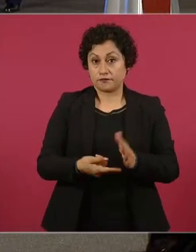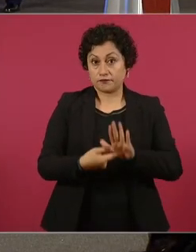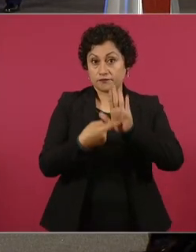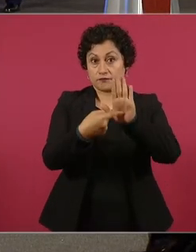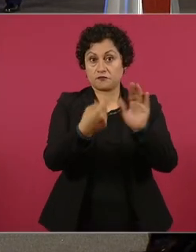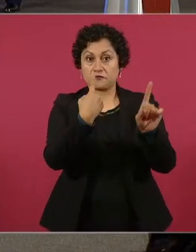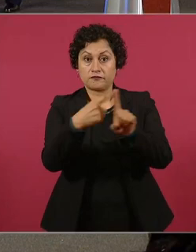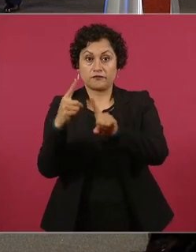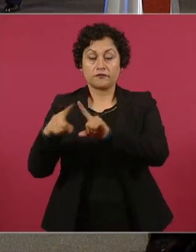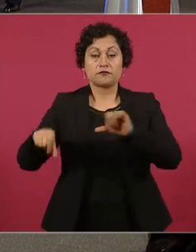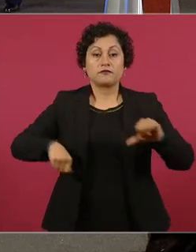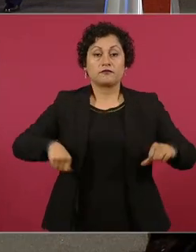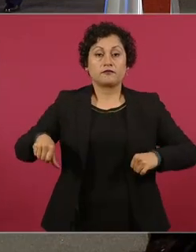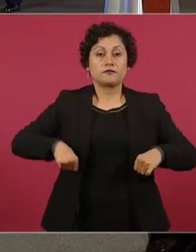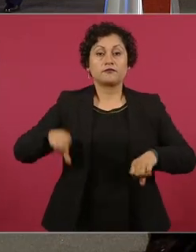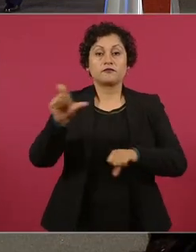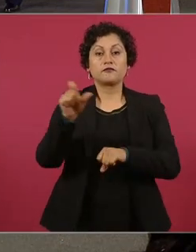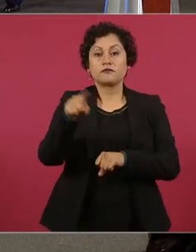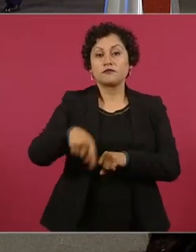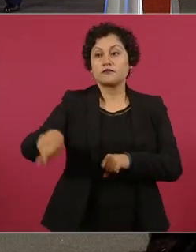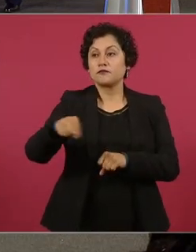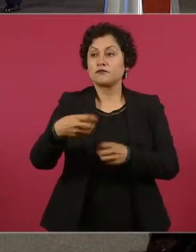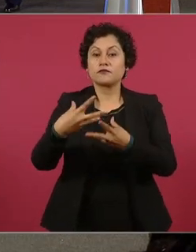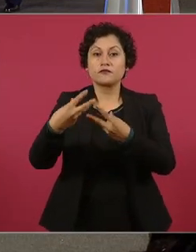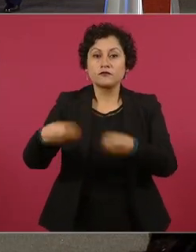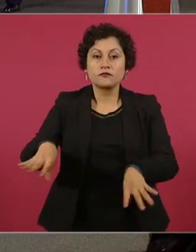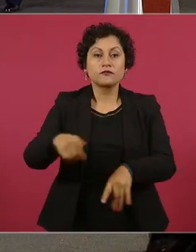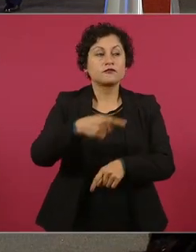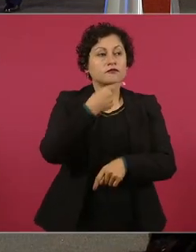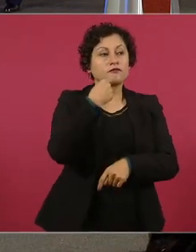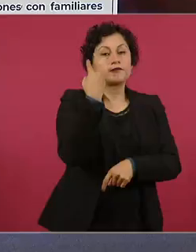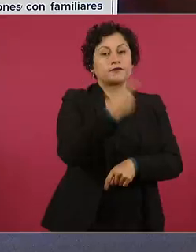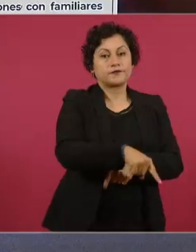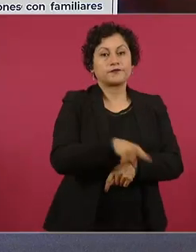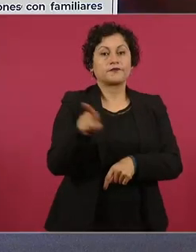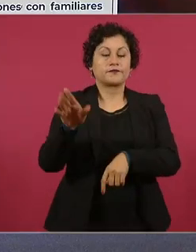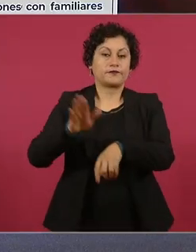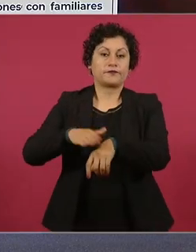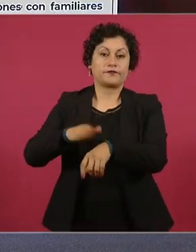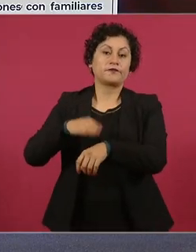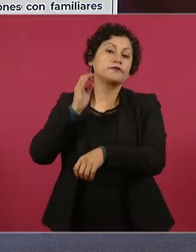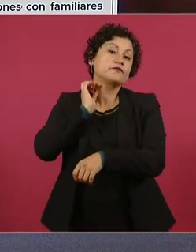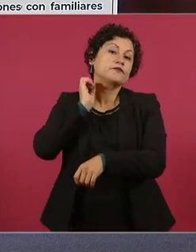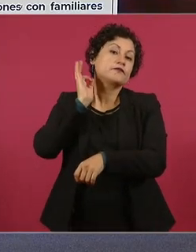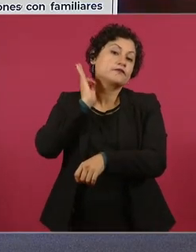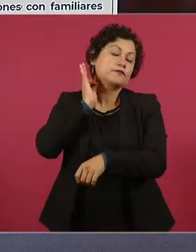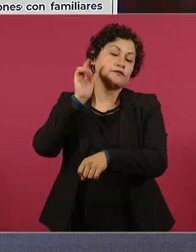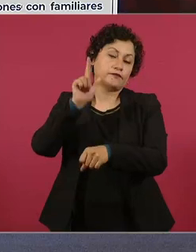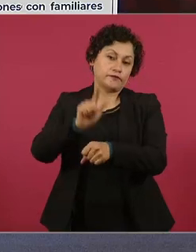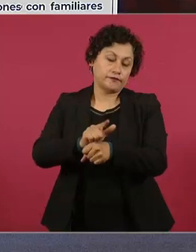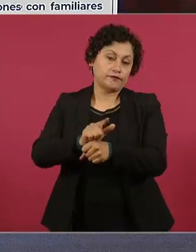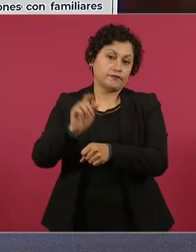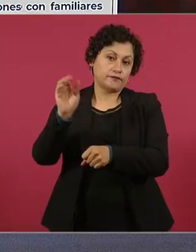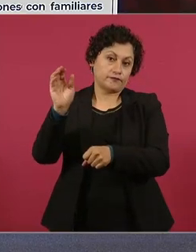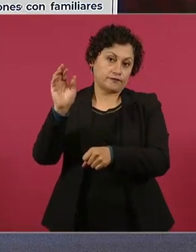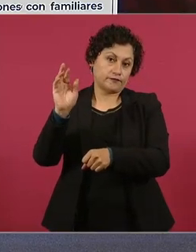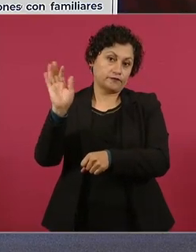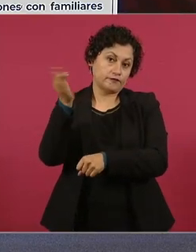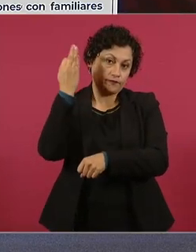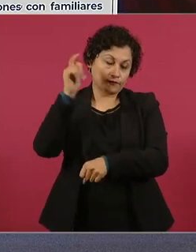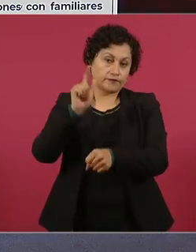desde que se denunciaron los hechos, se solicitó a la Fiscalía General de la República la atracción del caso